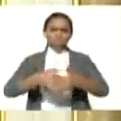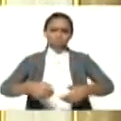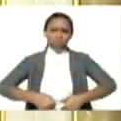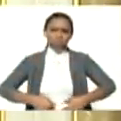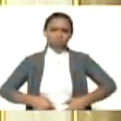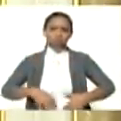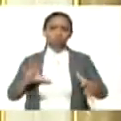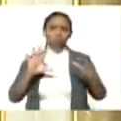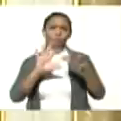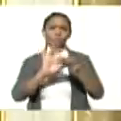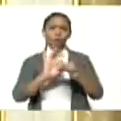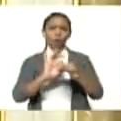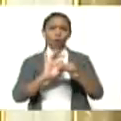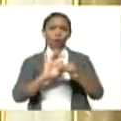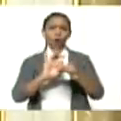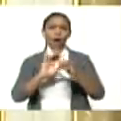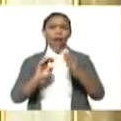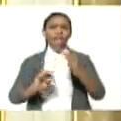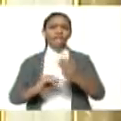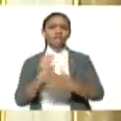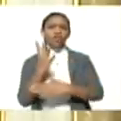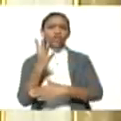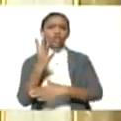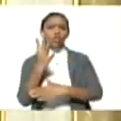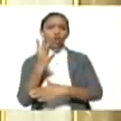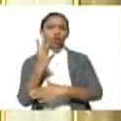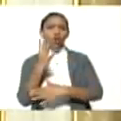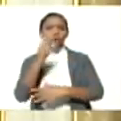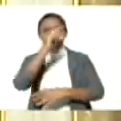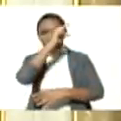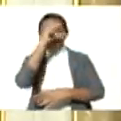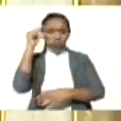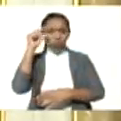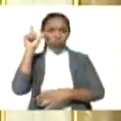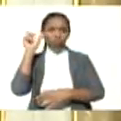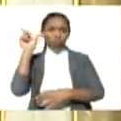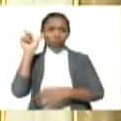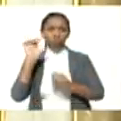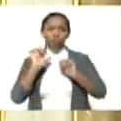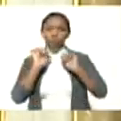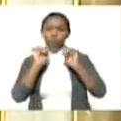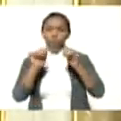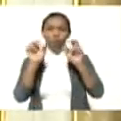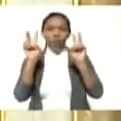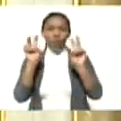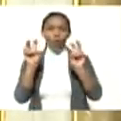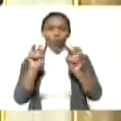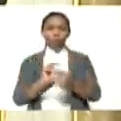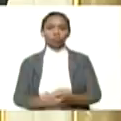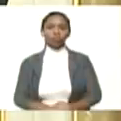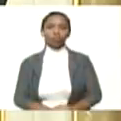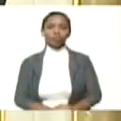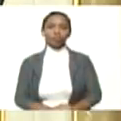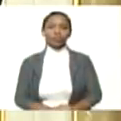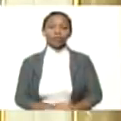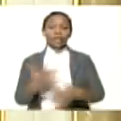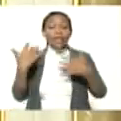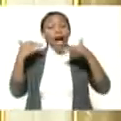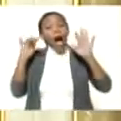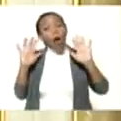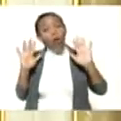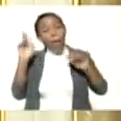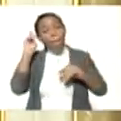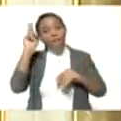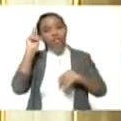unitaria en la fundación del Partido Socialista Unido de Venezuela. Y aunque el